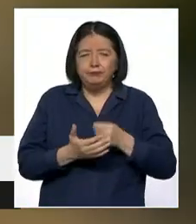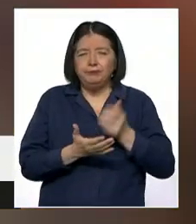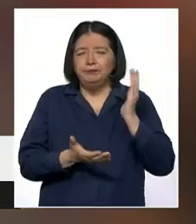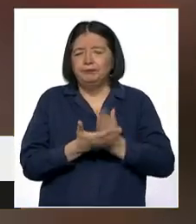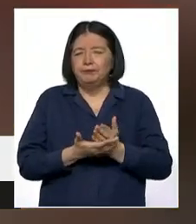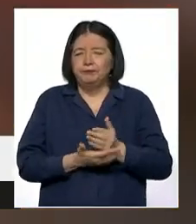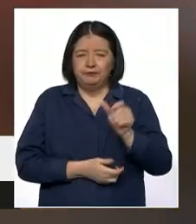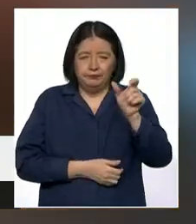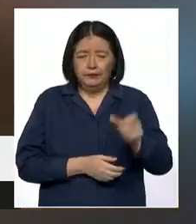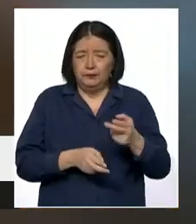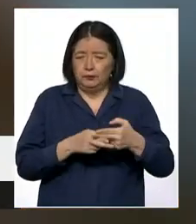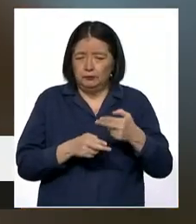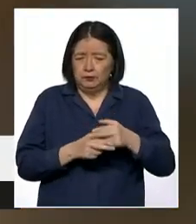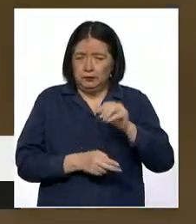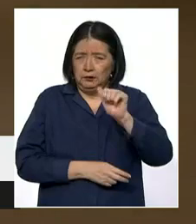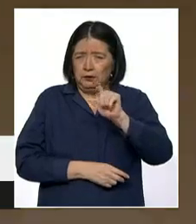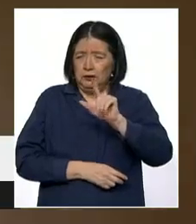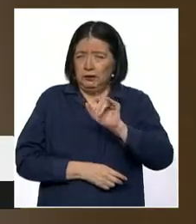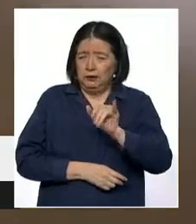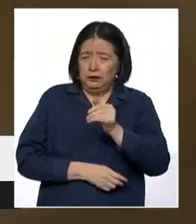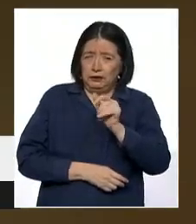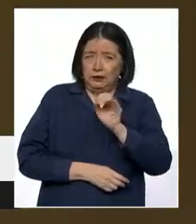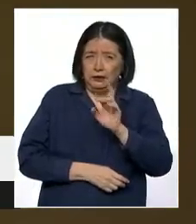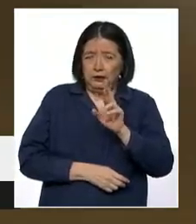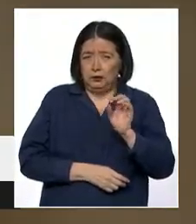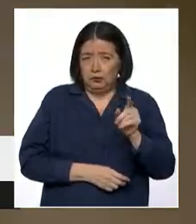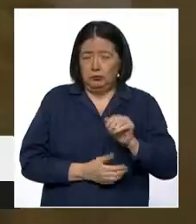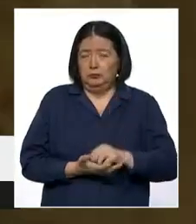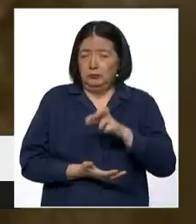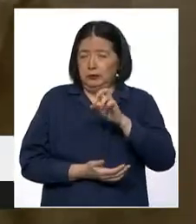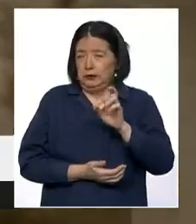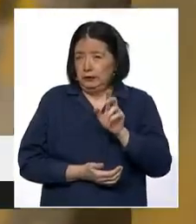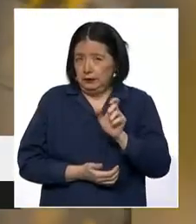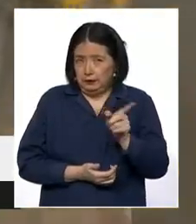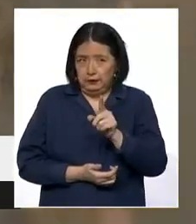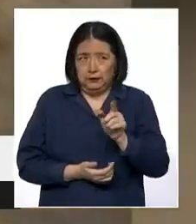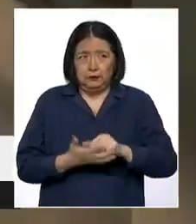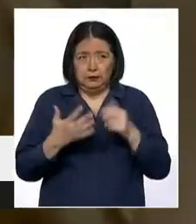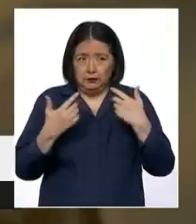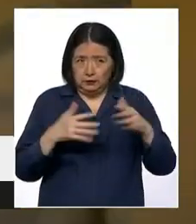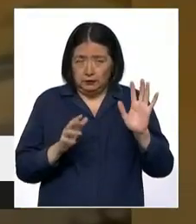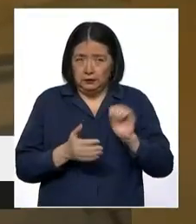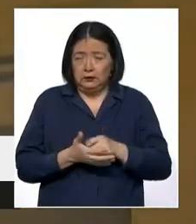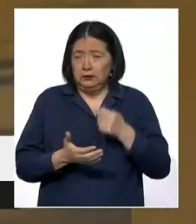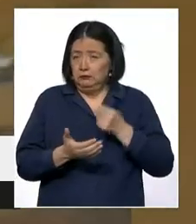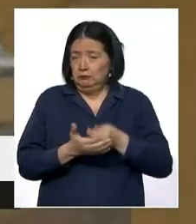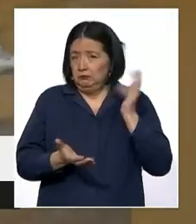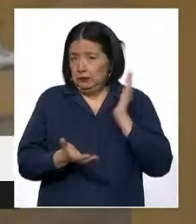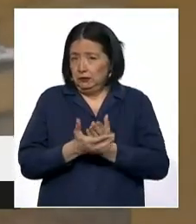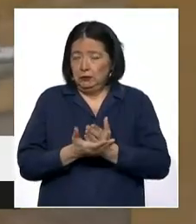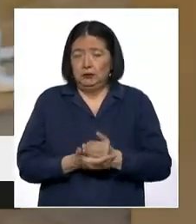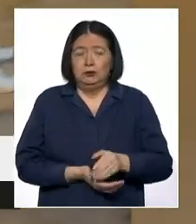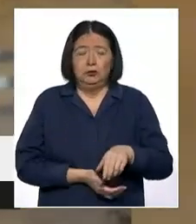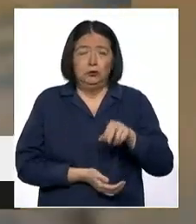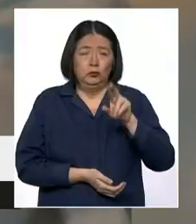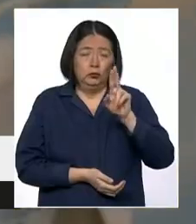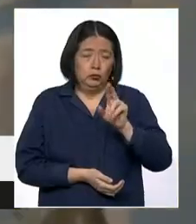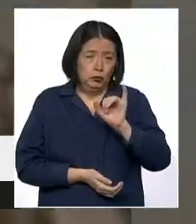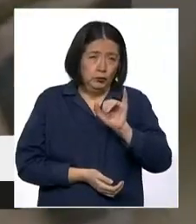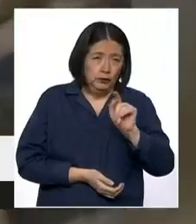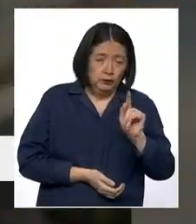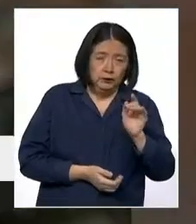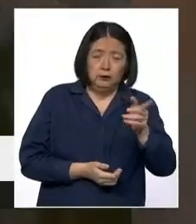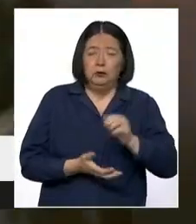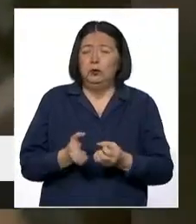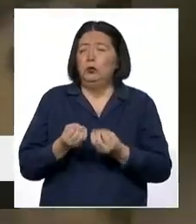señor Alejandro Guillermo Pérez Romero, a quien ya se le impuso una multa de una unidad impositiva